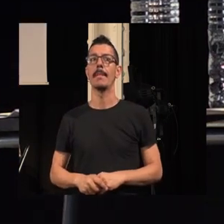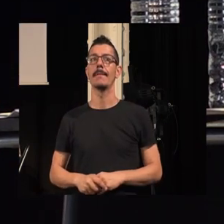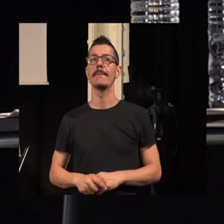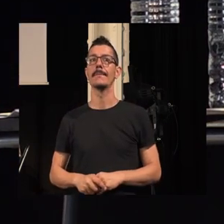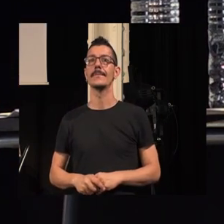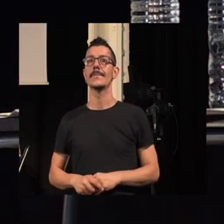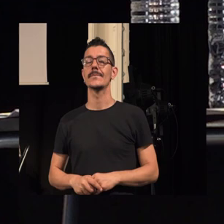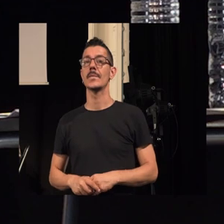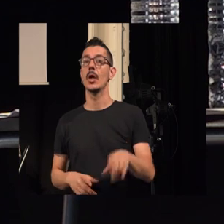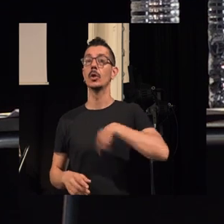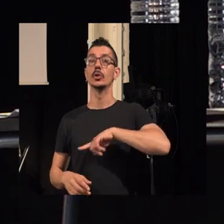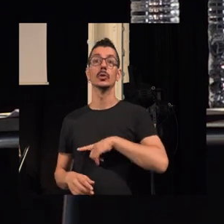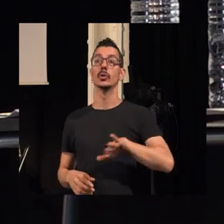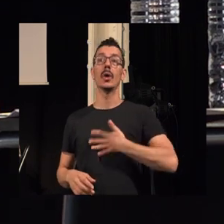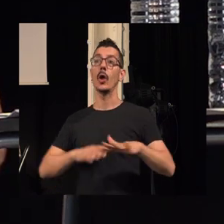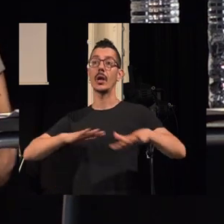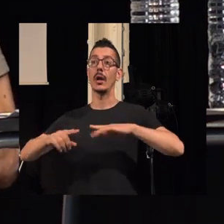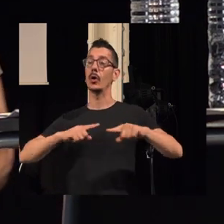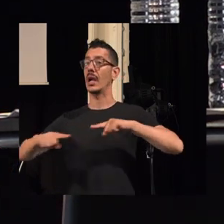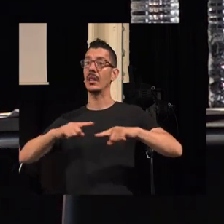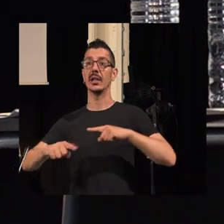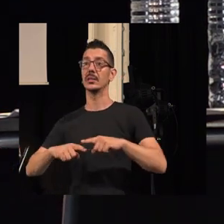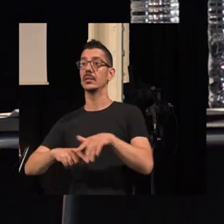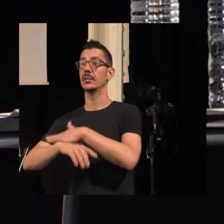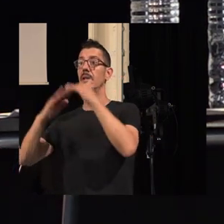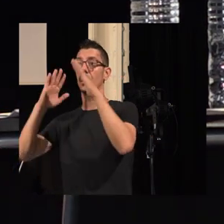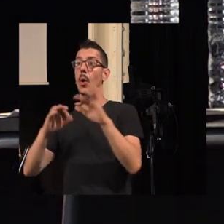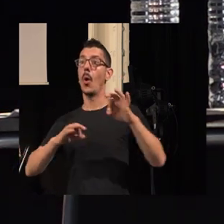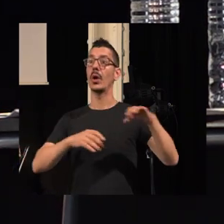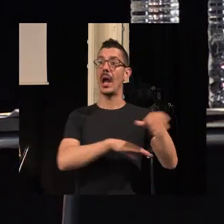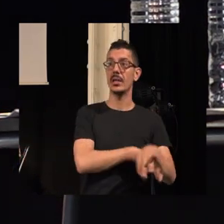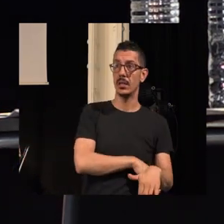institucional o a partir de la calle? No me importa. Están ahí.